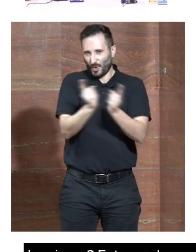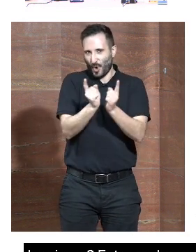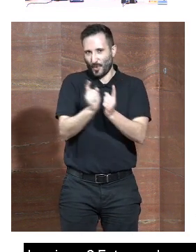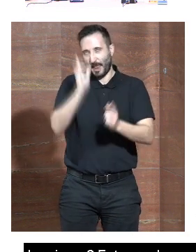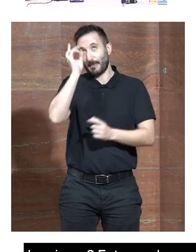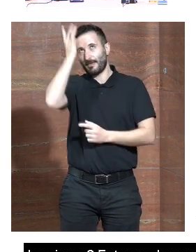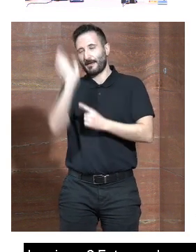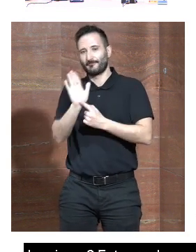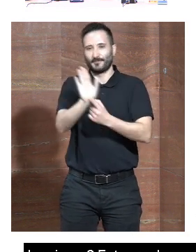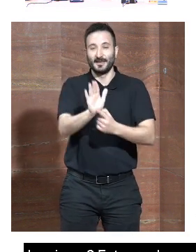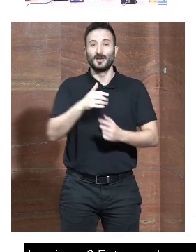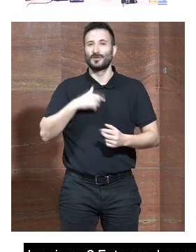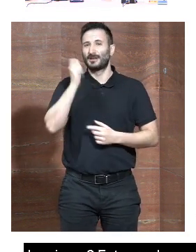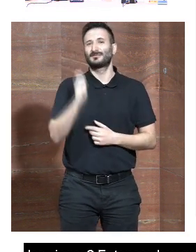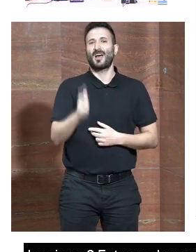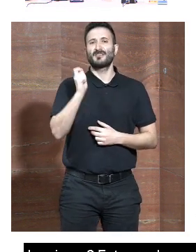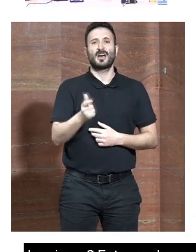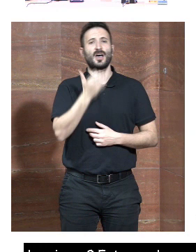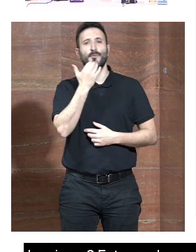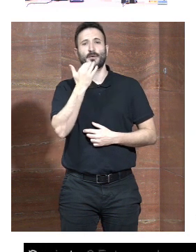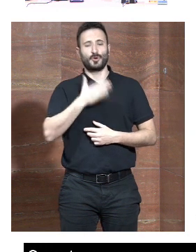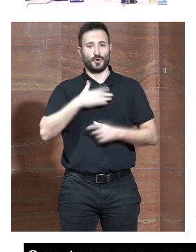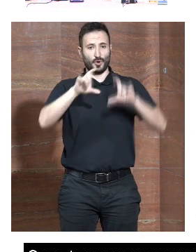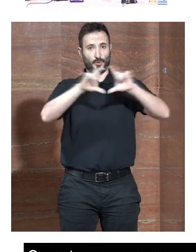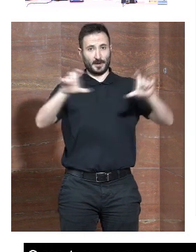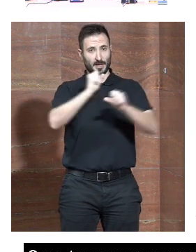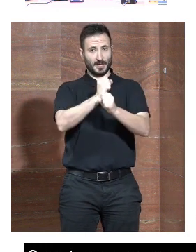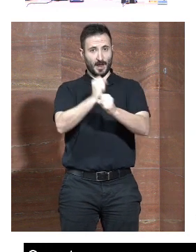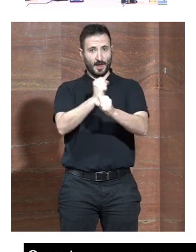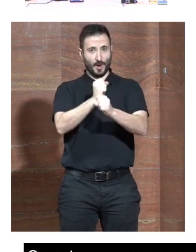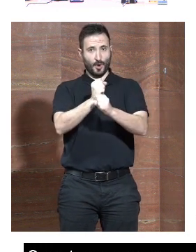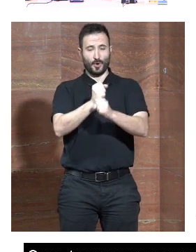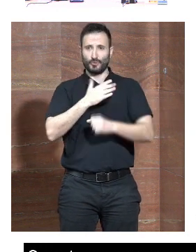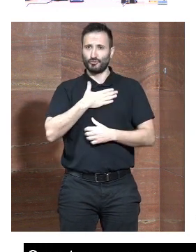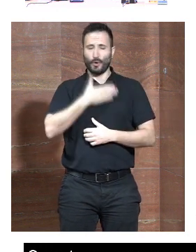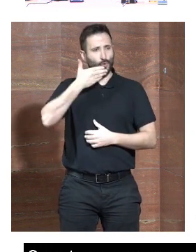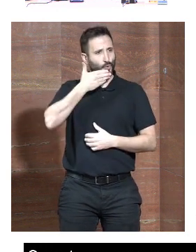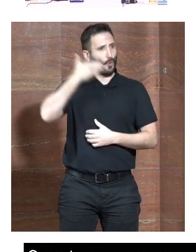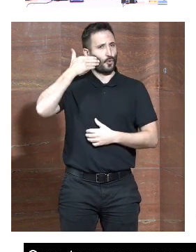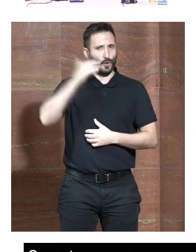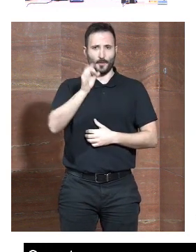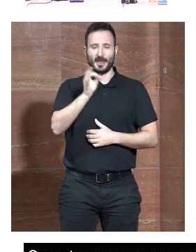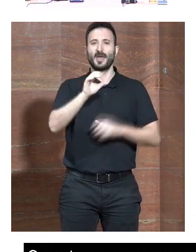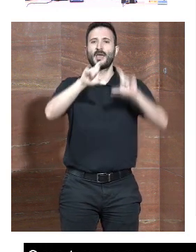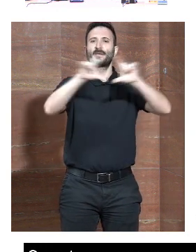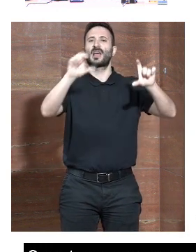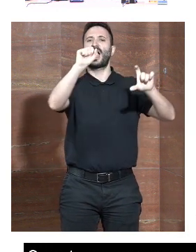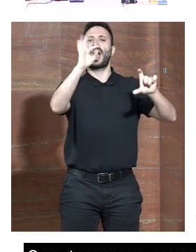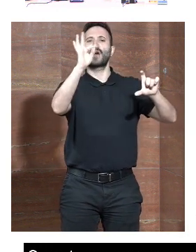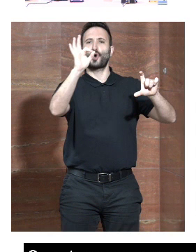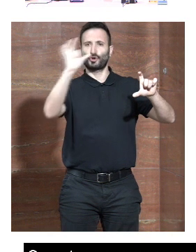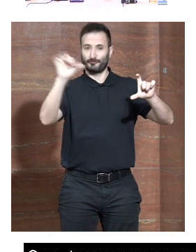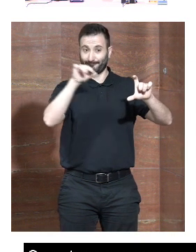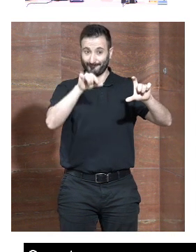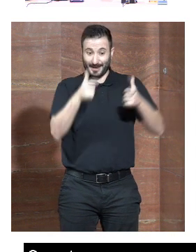idea. Lo estamos viendo en la compañía en la que yo trabajo, con un gran orgullo además, Atos.